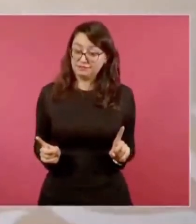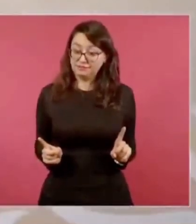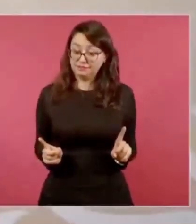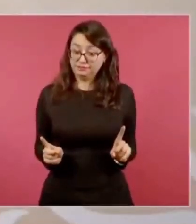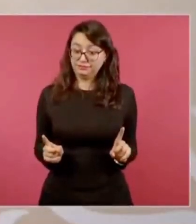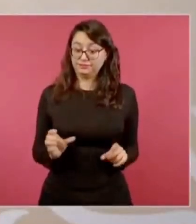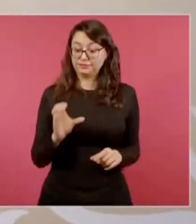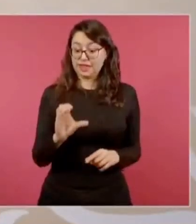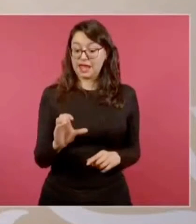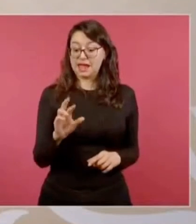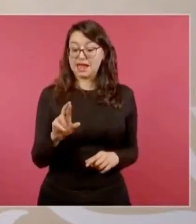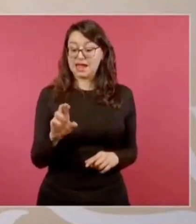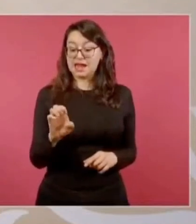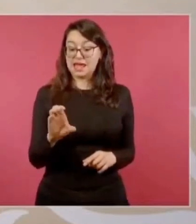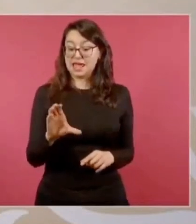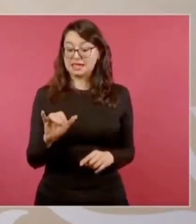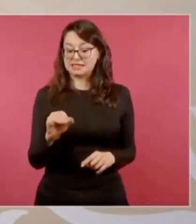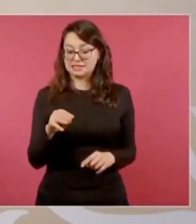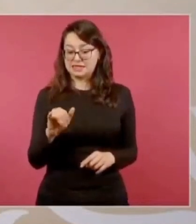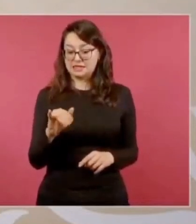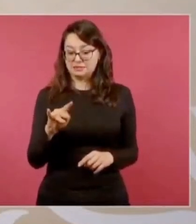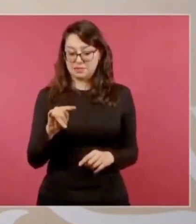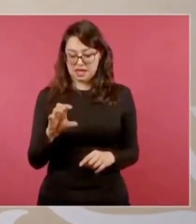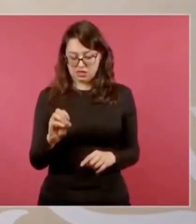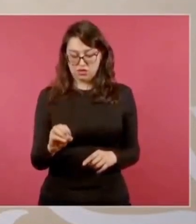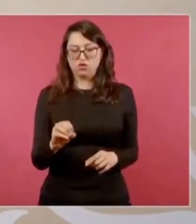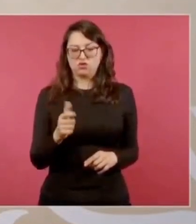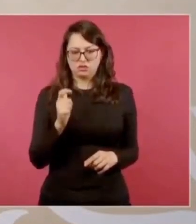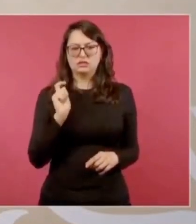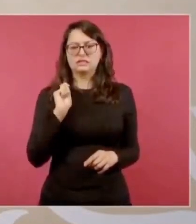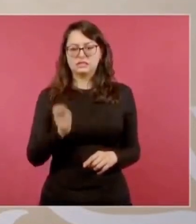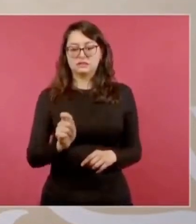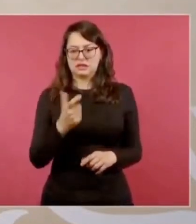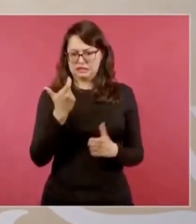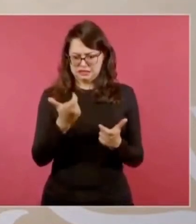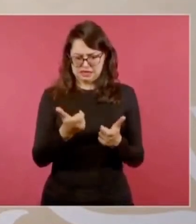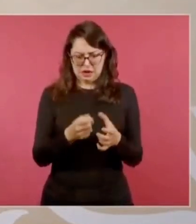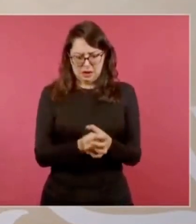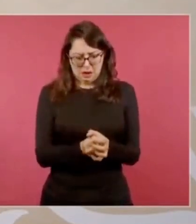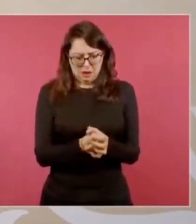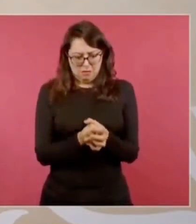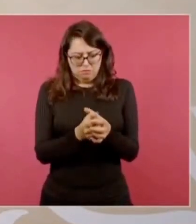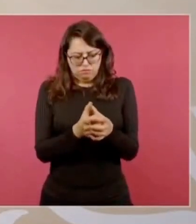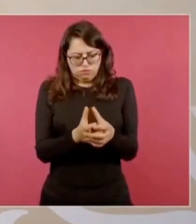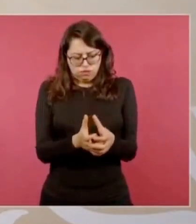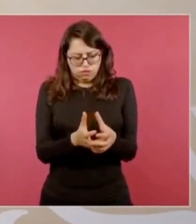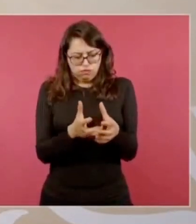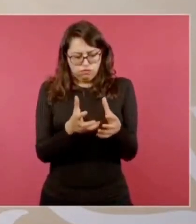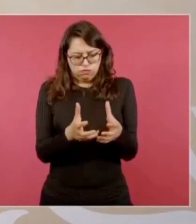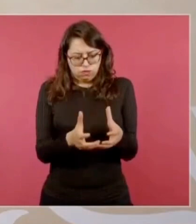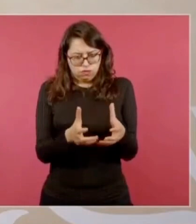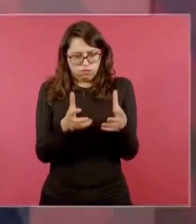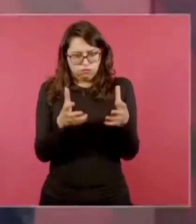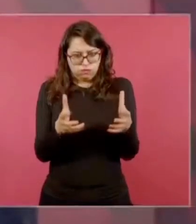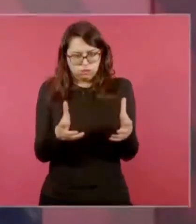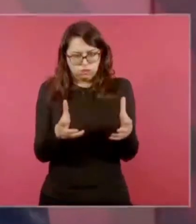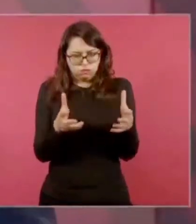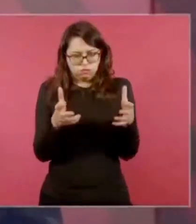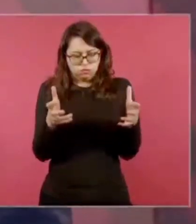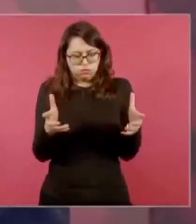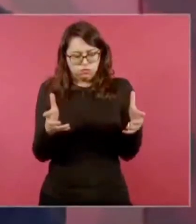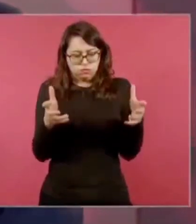pues, significa más acumulación de riqueza de un país, de una